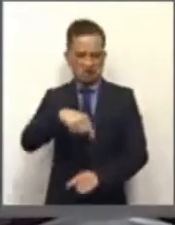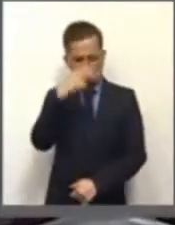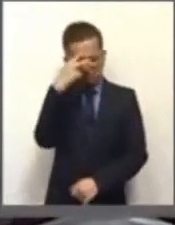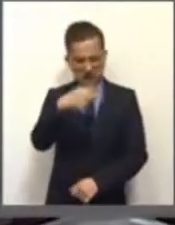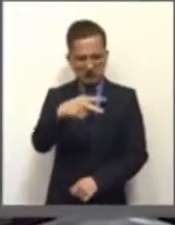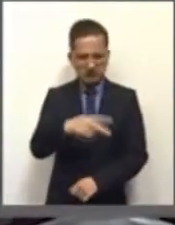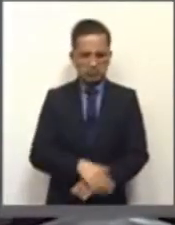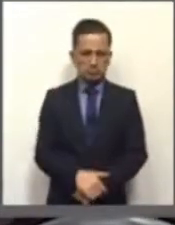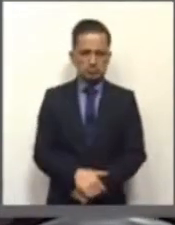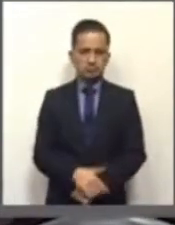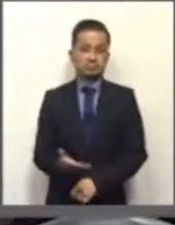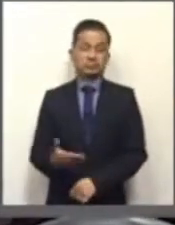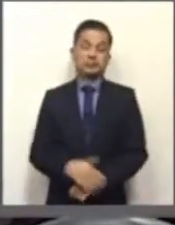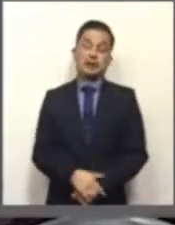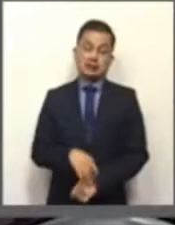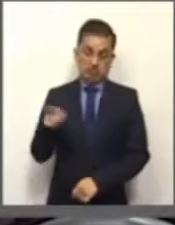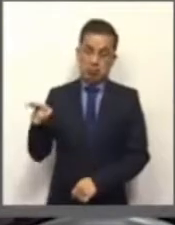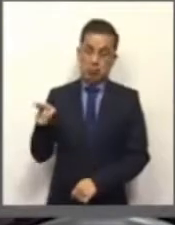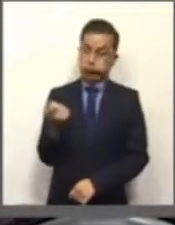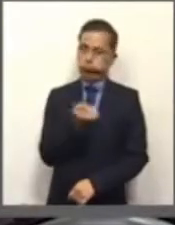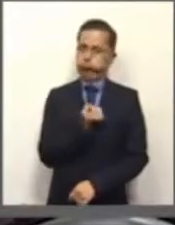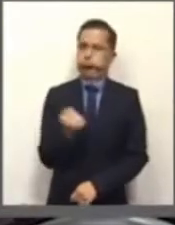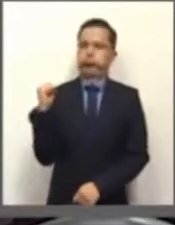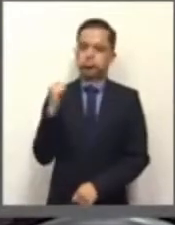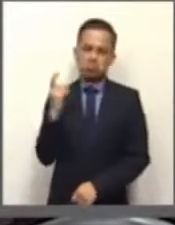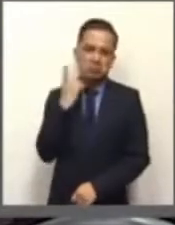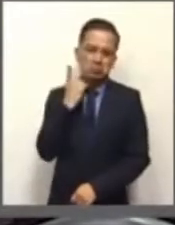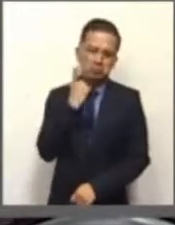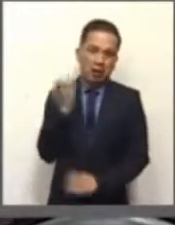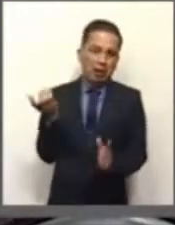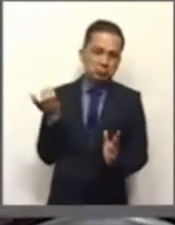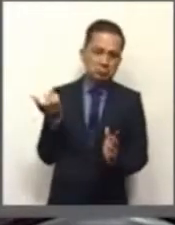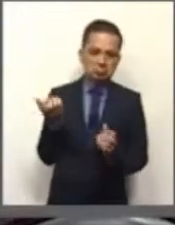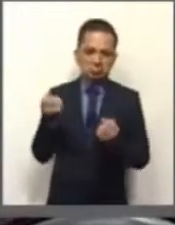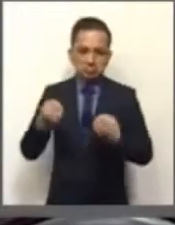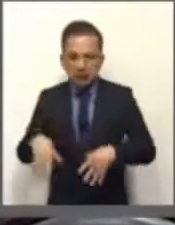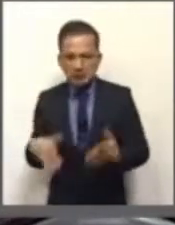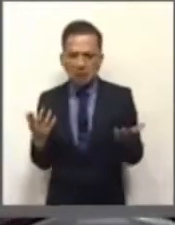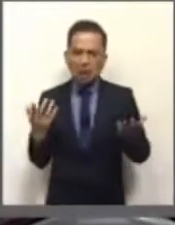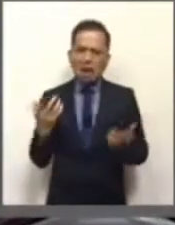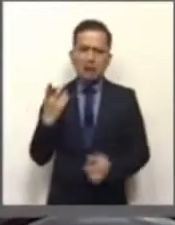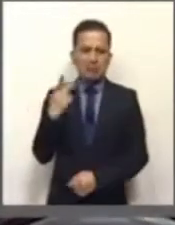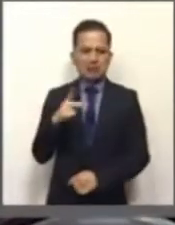Estamos perdiendo un gran legislador, pero el gobierno federal